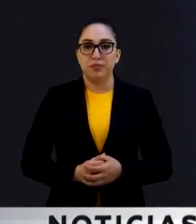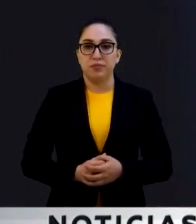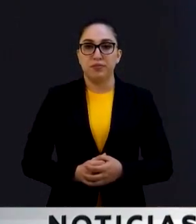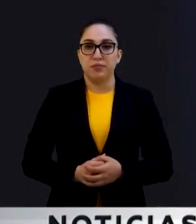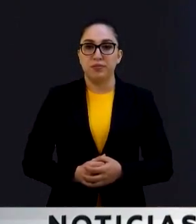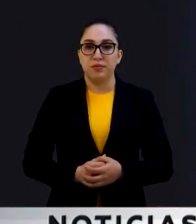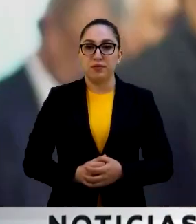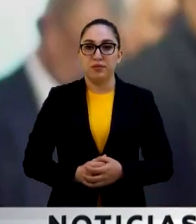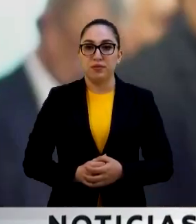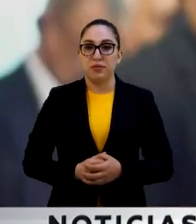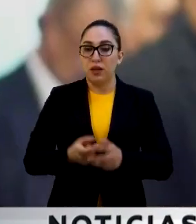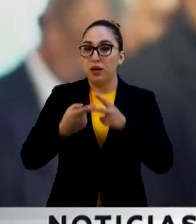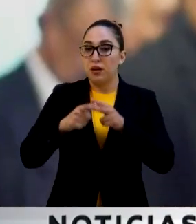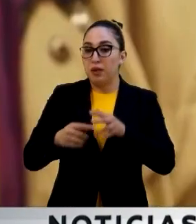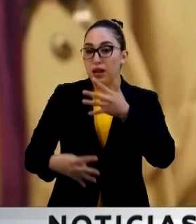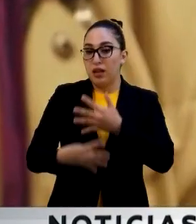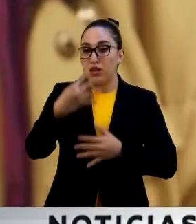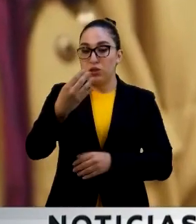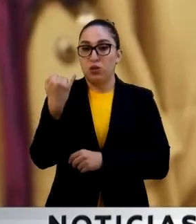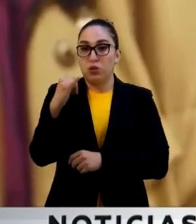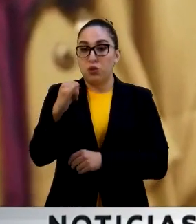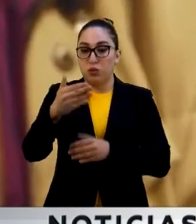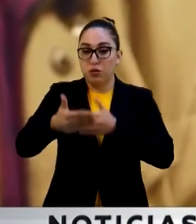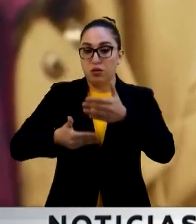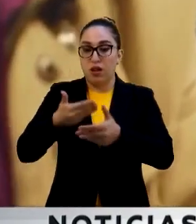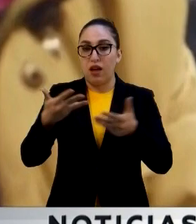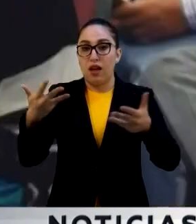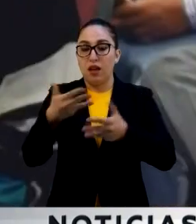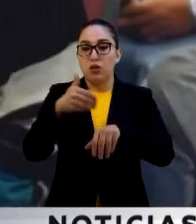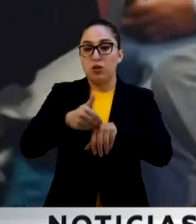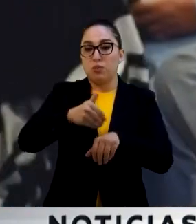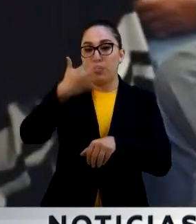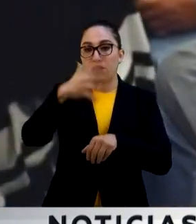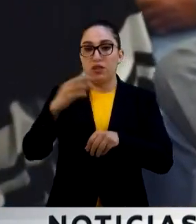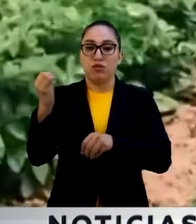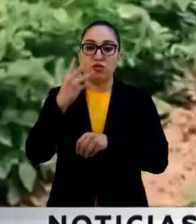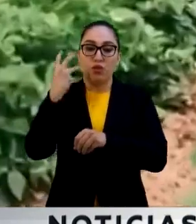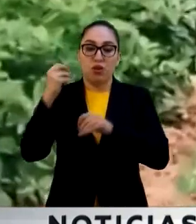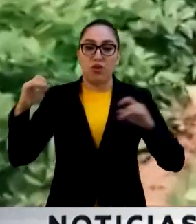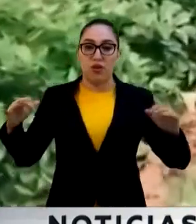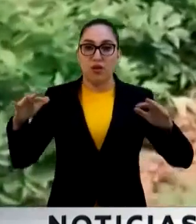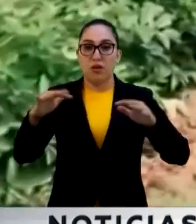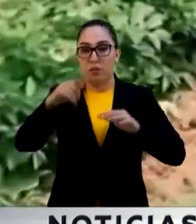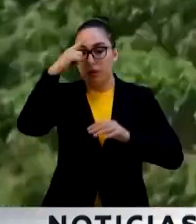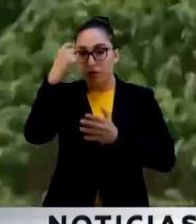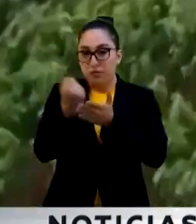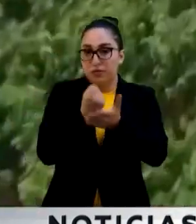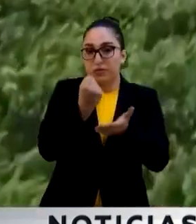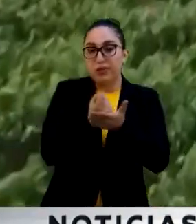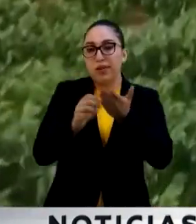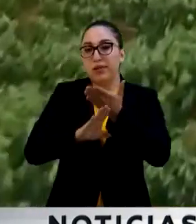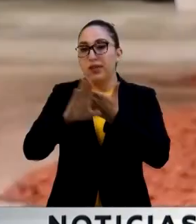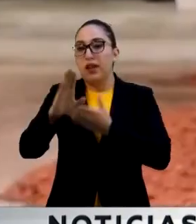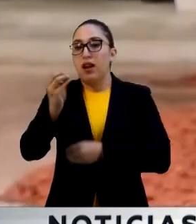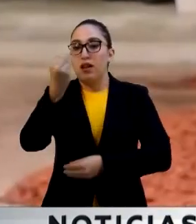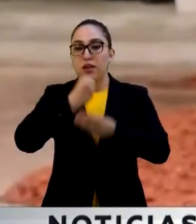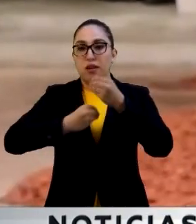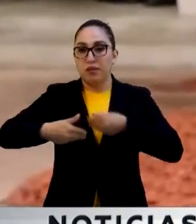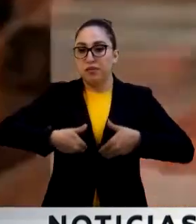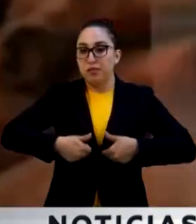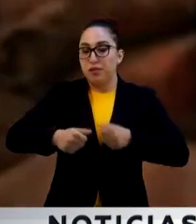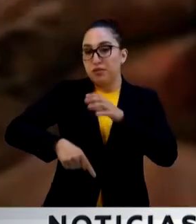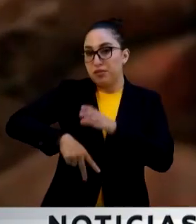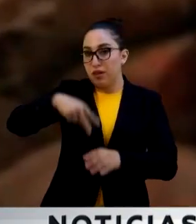Y a partir del 14 de junio se llevará a cabo el 10º foro del Frente Parlamentario contra el Hambre de América Latina y el Caribe, al